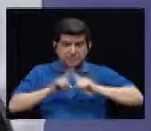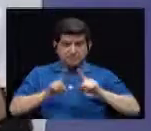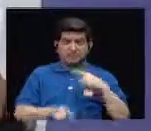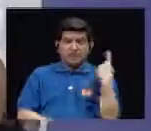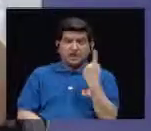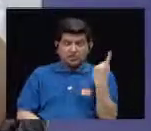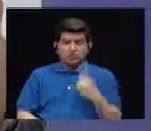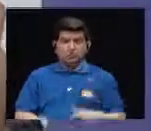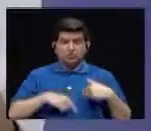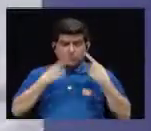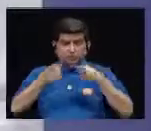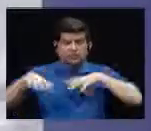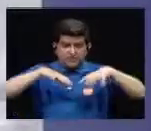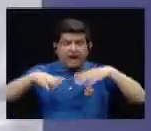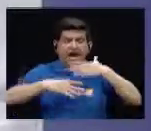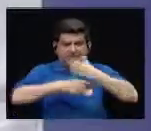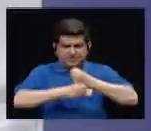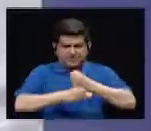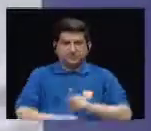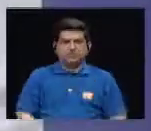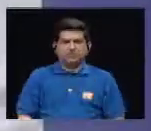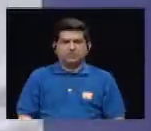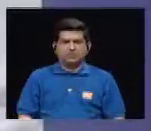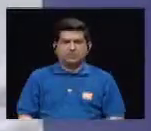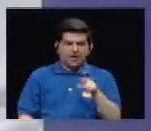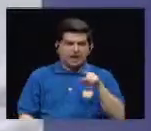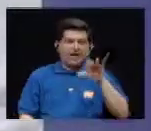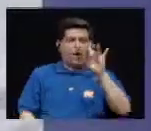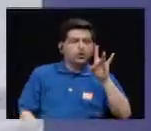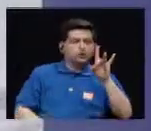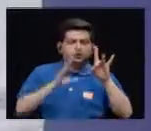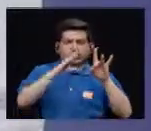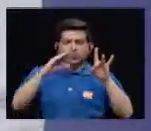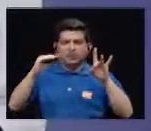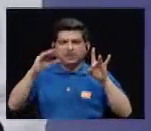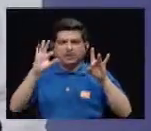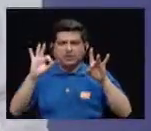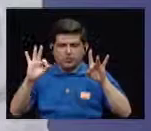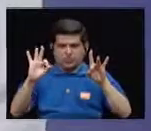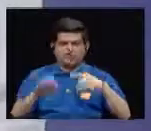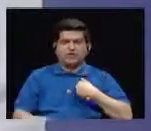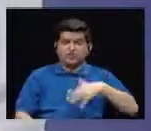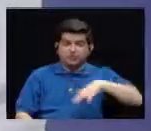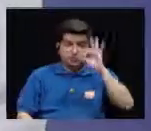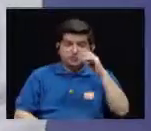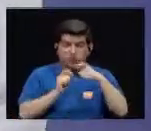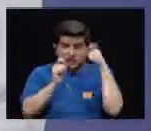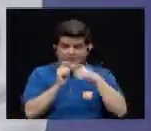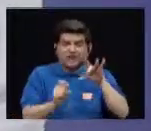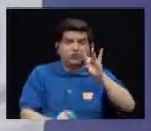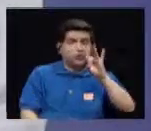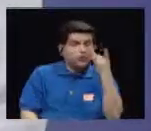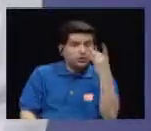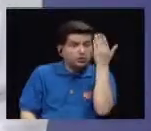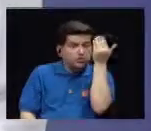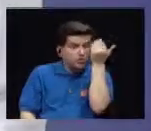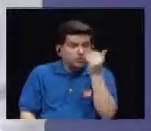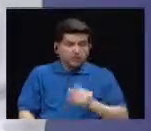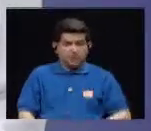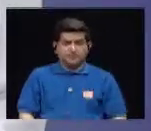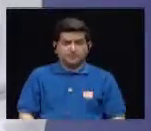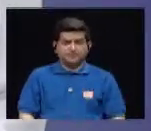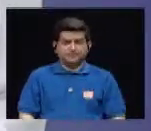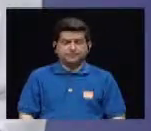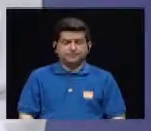Pero los únicos que nos llevan a hacer acciones es el 8 y el 9. Yo escogí justamente el 8